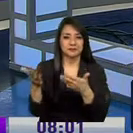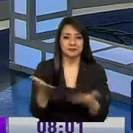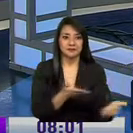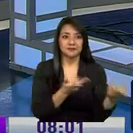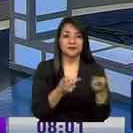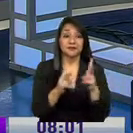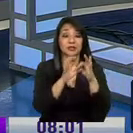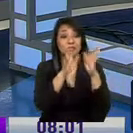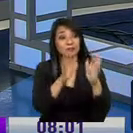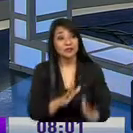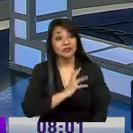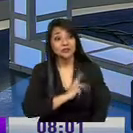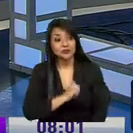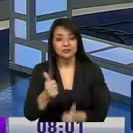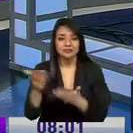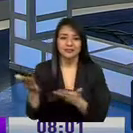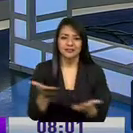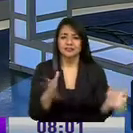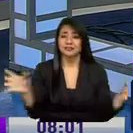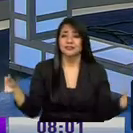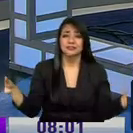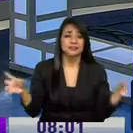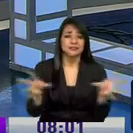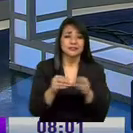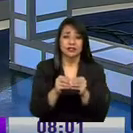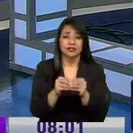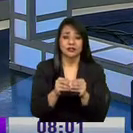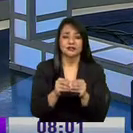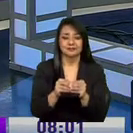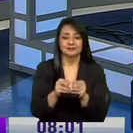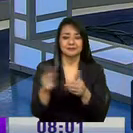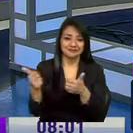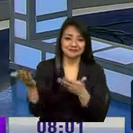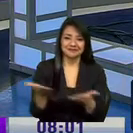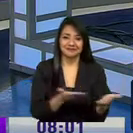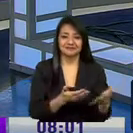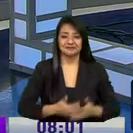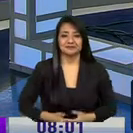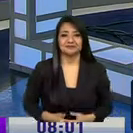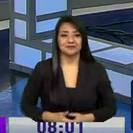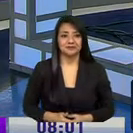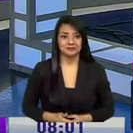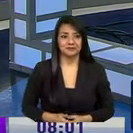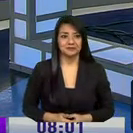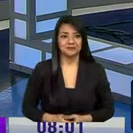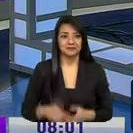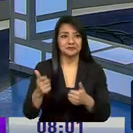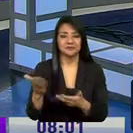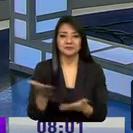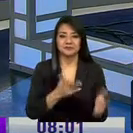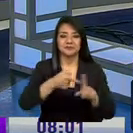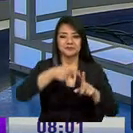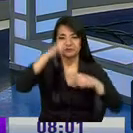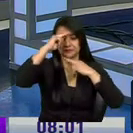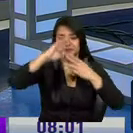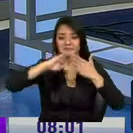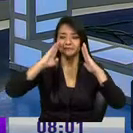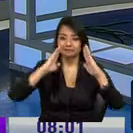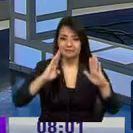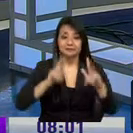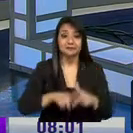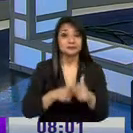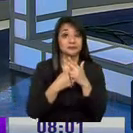los sufridores, bienvenidos. A todos los que se involucran para estar acá. Bienvenidos entonces a este el primer noticiero de la comunidad.